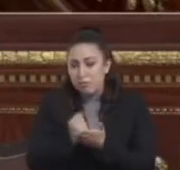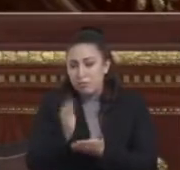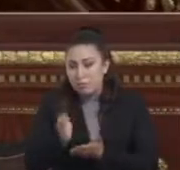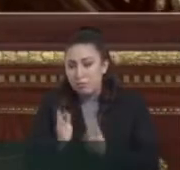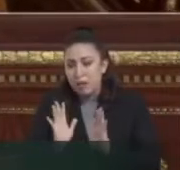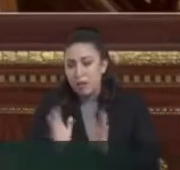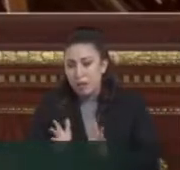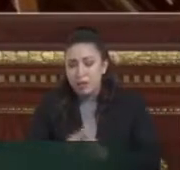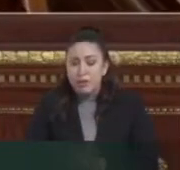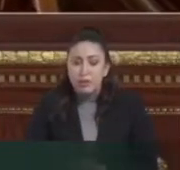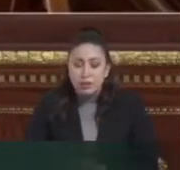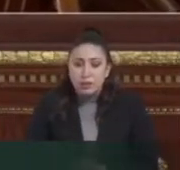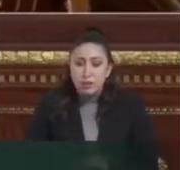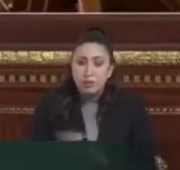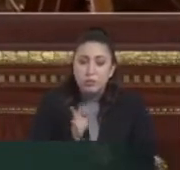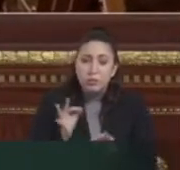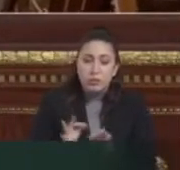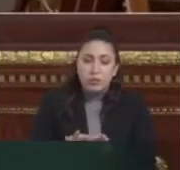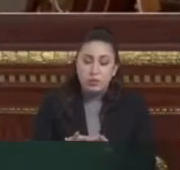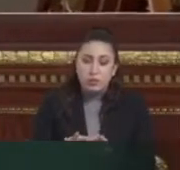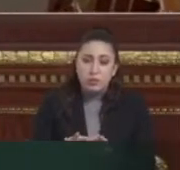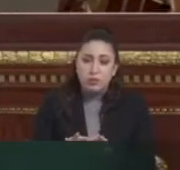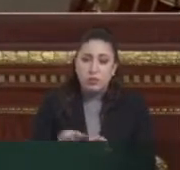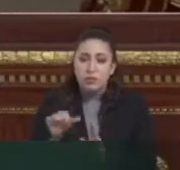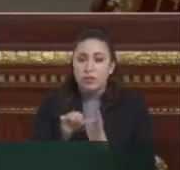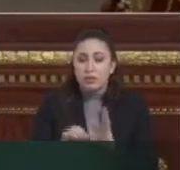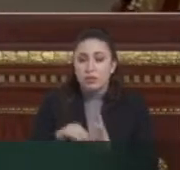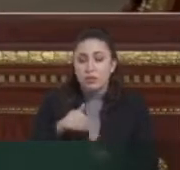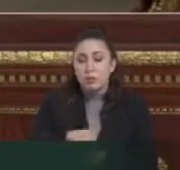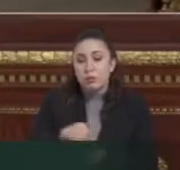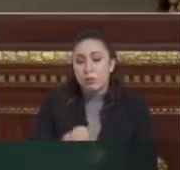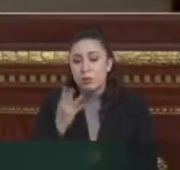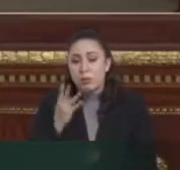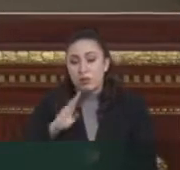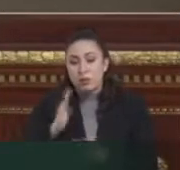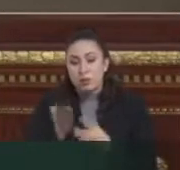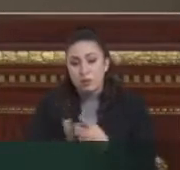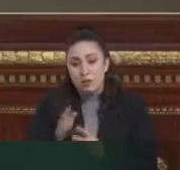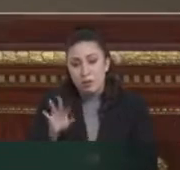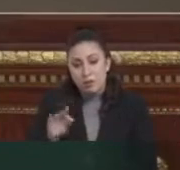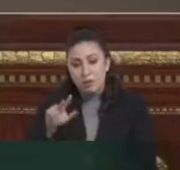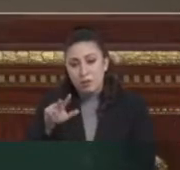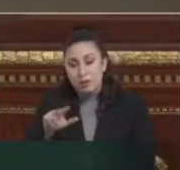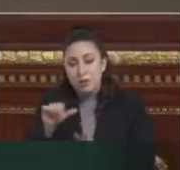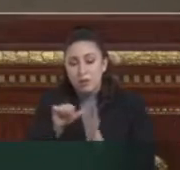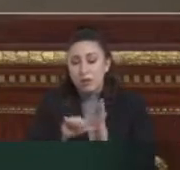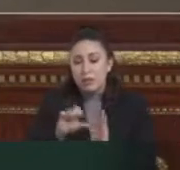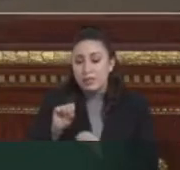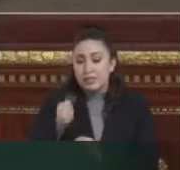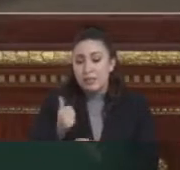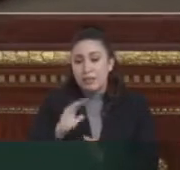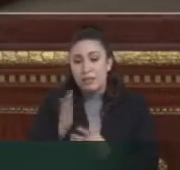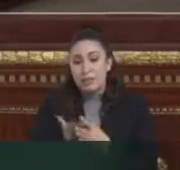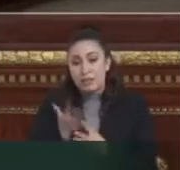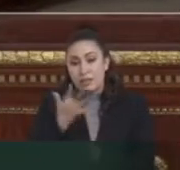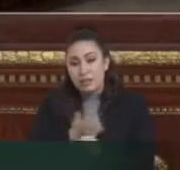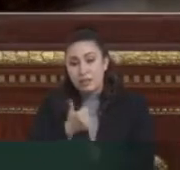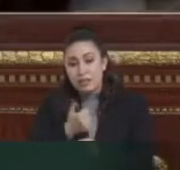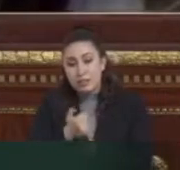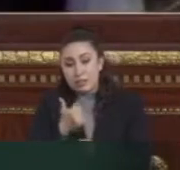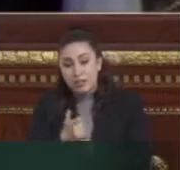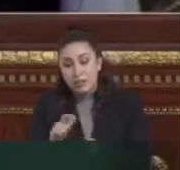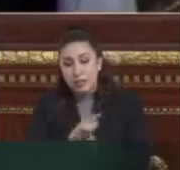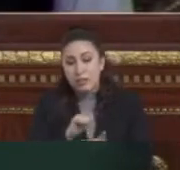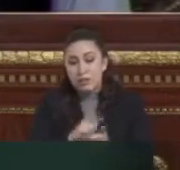La diputada María Guadalupe Morales Rubio propuso reformar la Ley de Turismo del Distrito Federal para visibilizar y fortalecer la protección, promoción